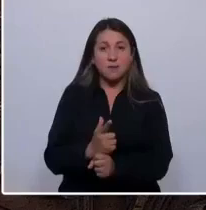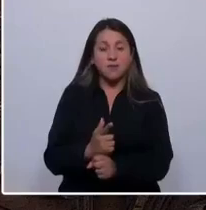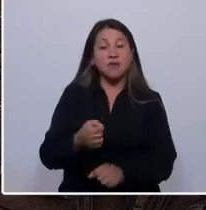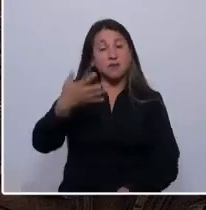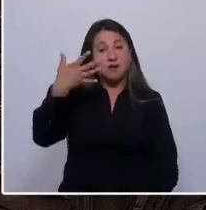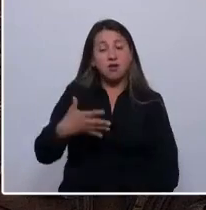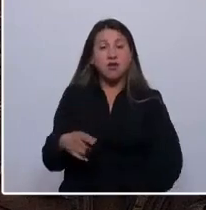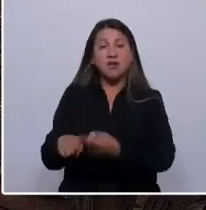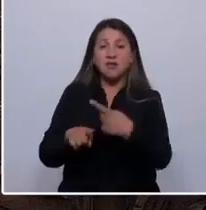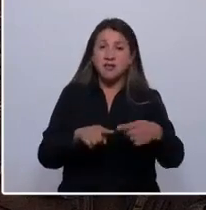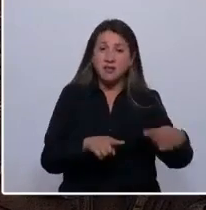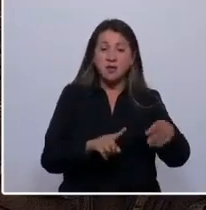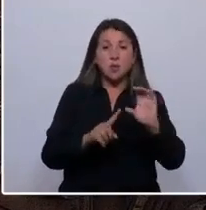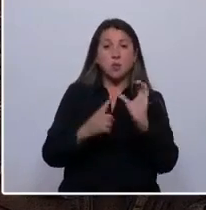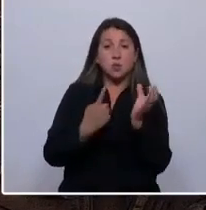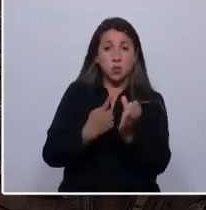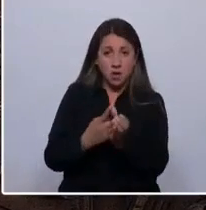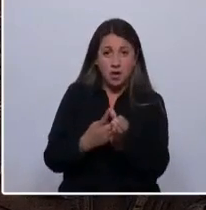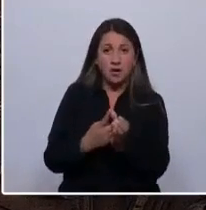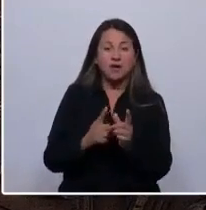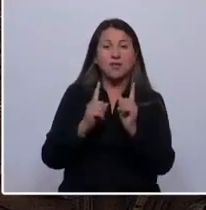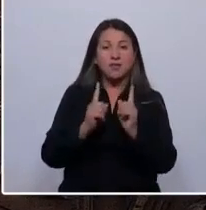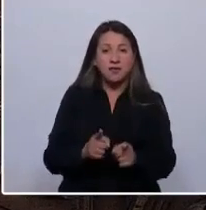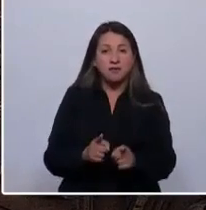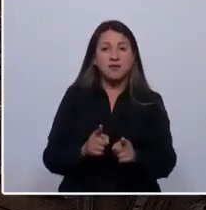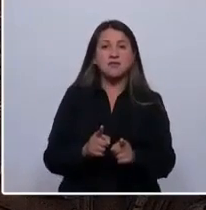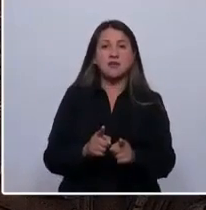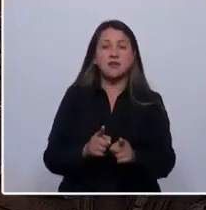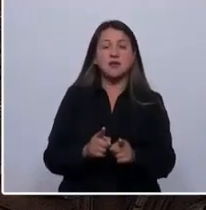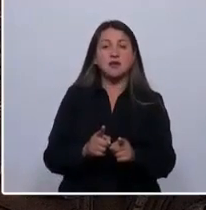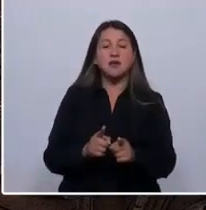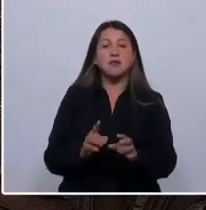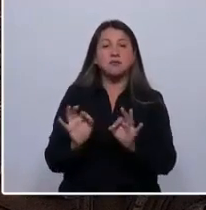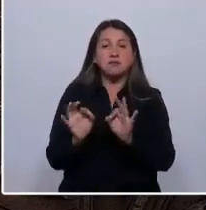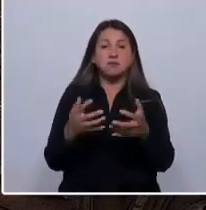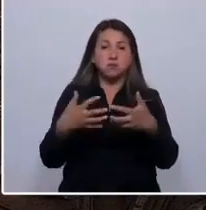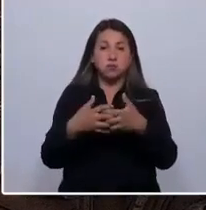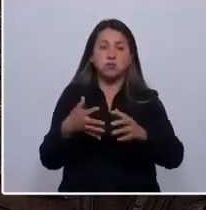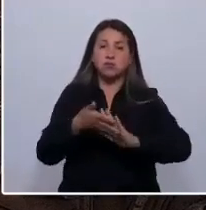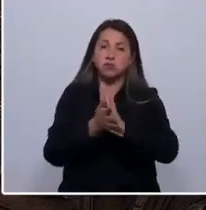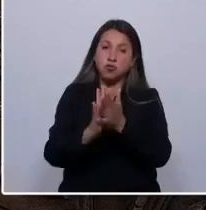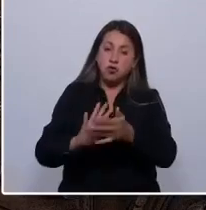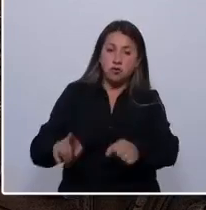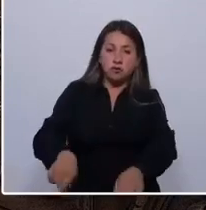la diversidad cultural y sea territorialmente pertinente a lo largo del país.